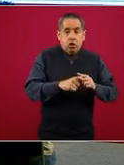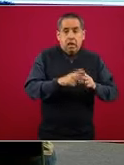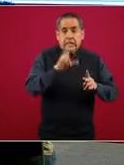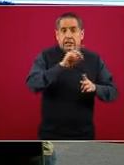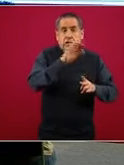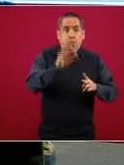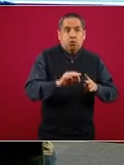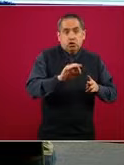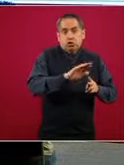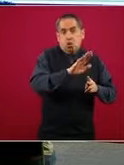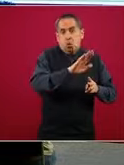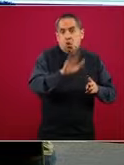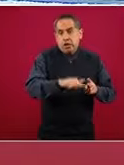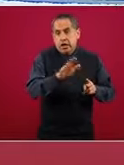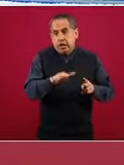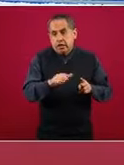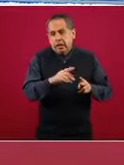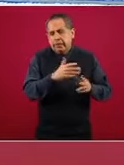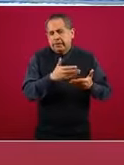epidemia,